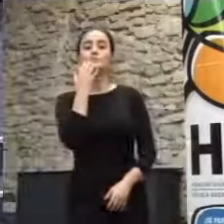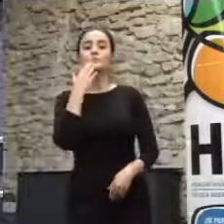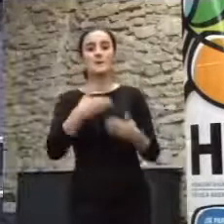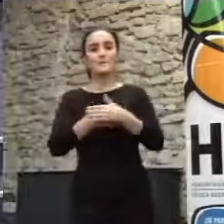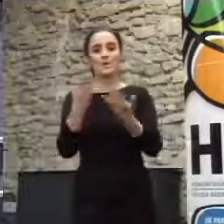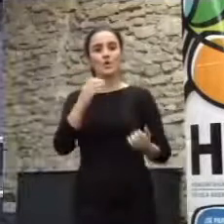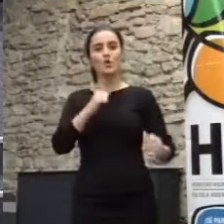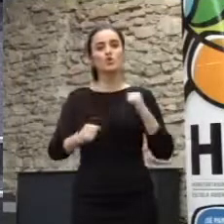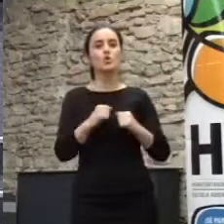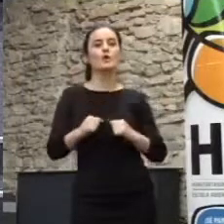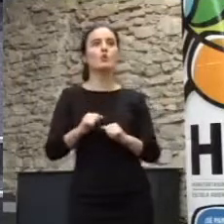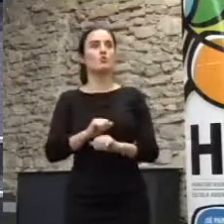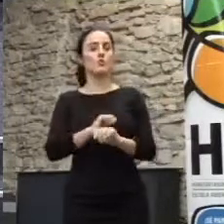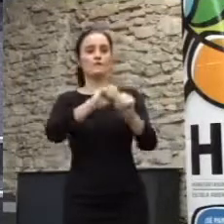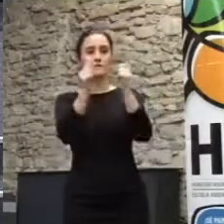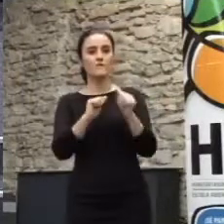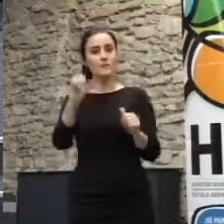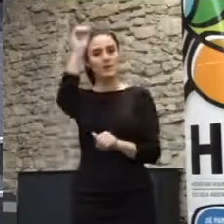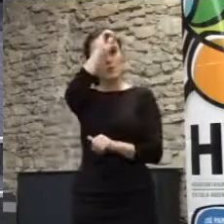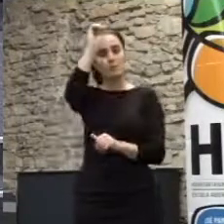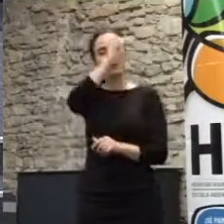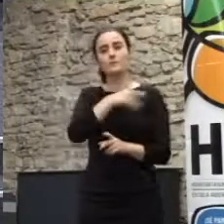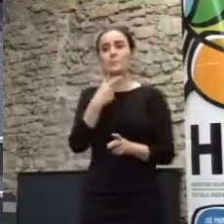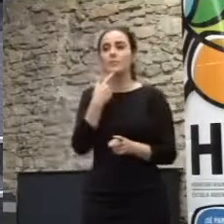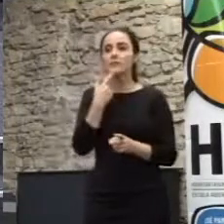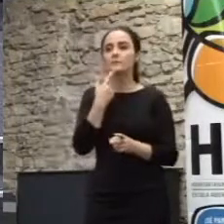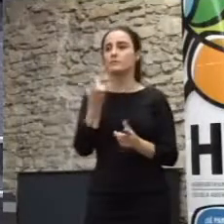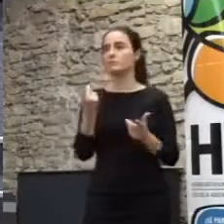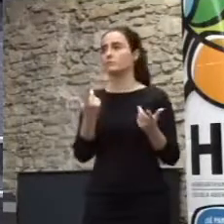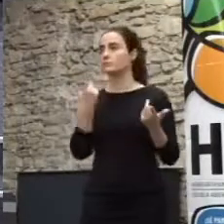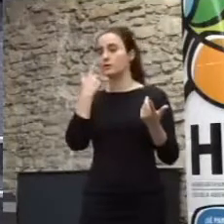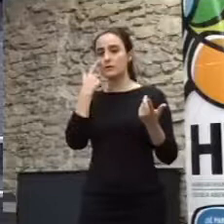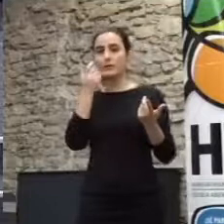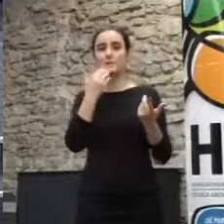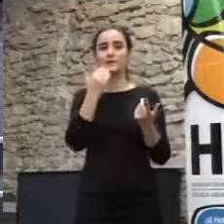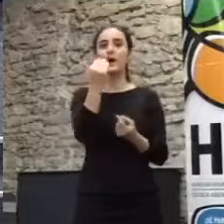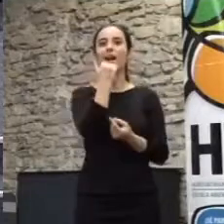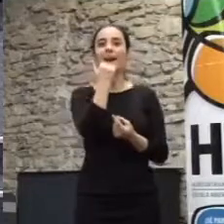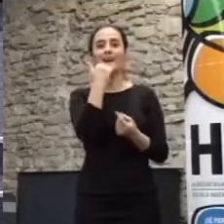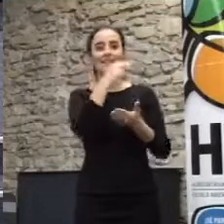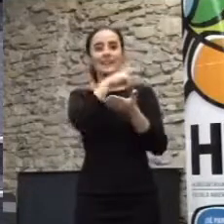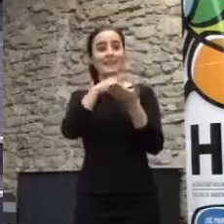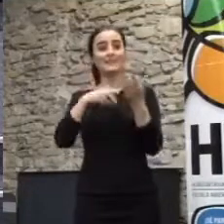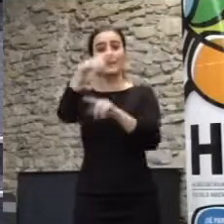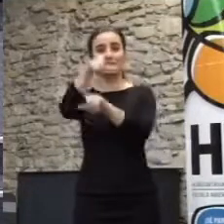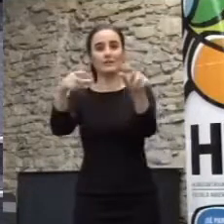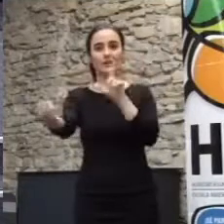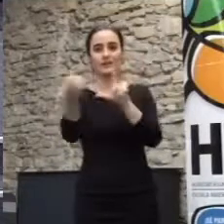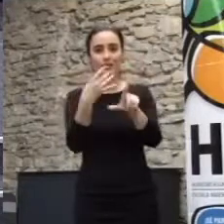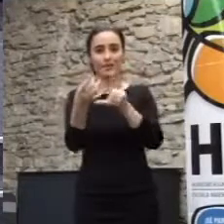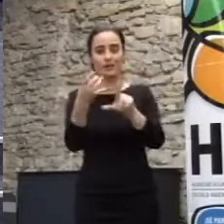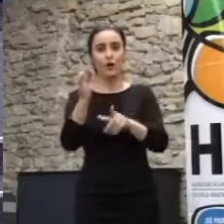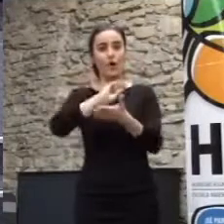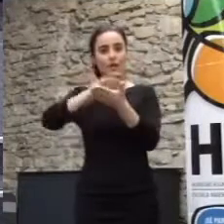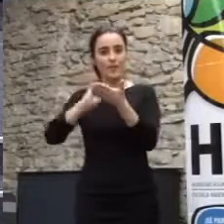figura opinativa, más allá de cartas al director que pueda ser la propia ciudadanía, de los editoriales, bueno, tenéis